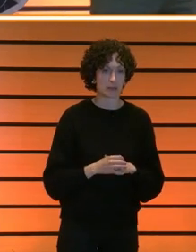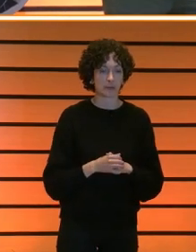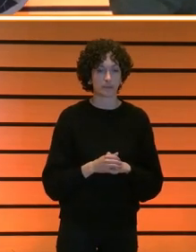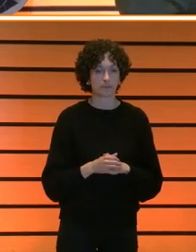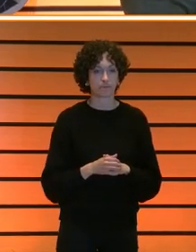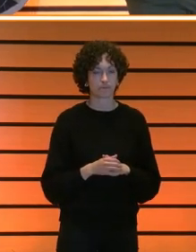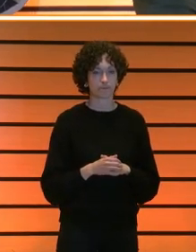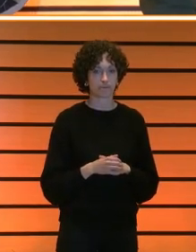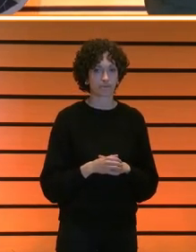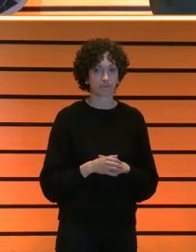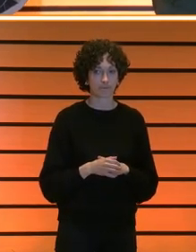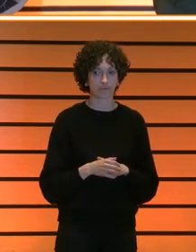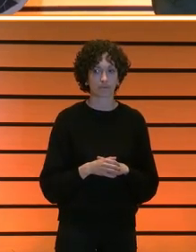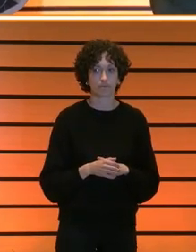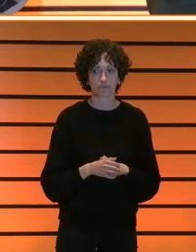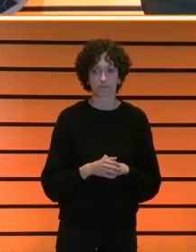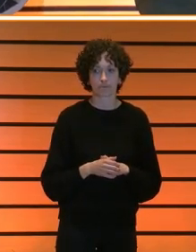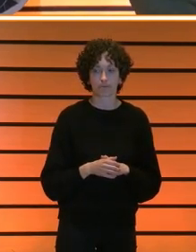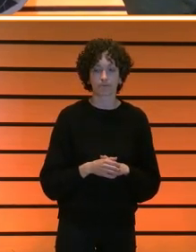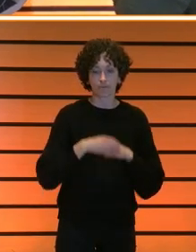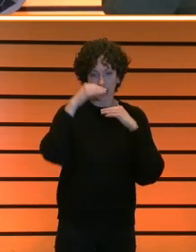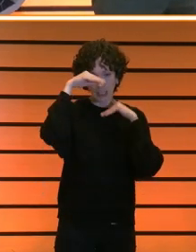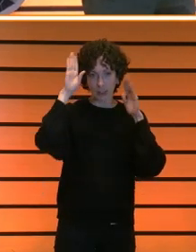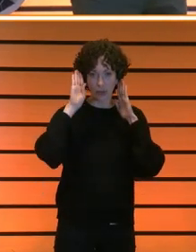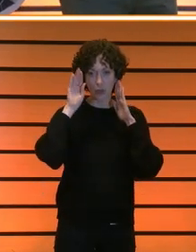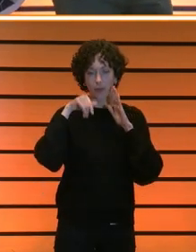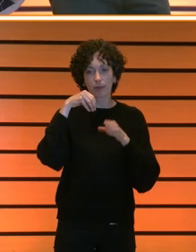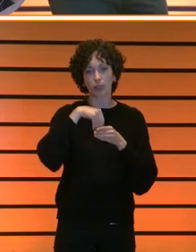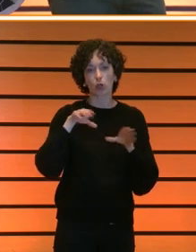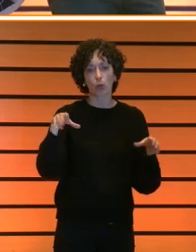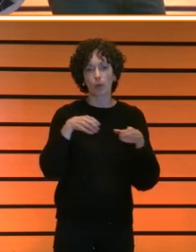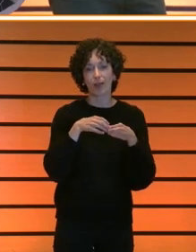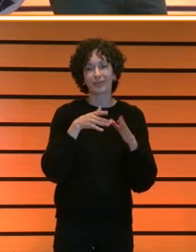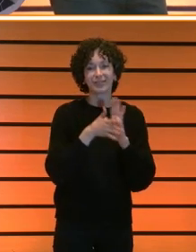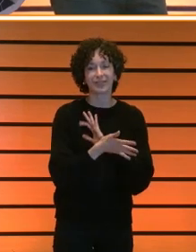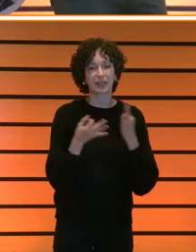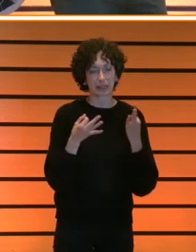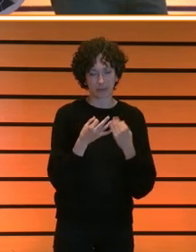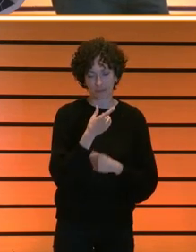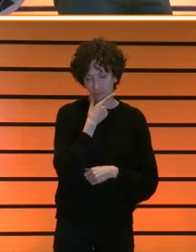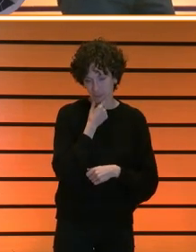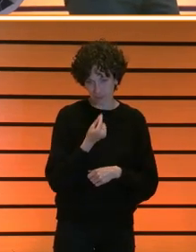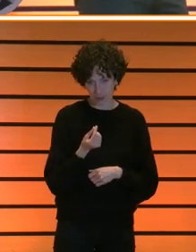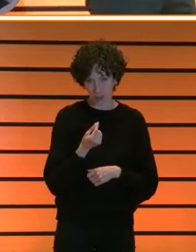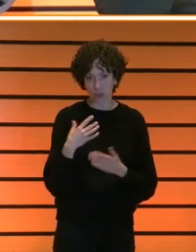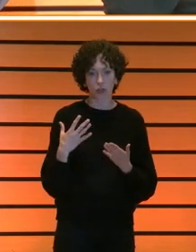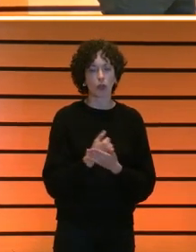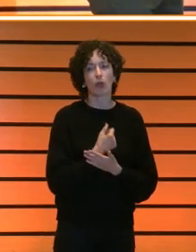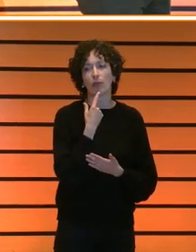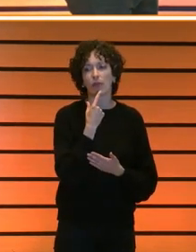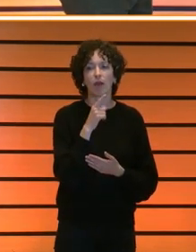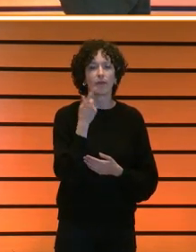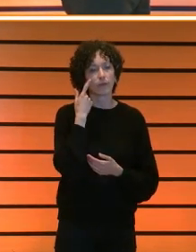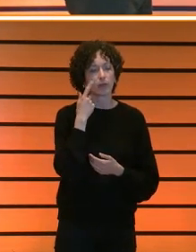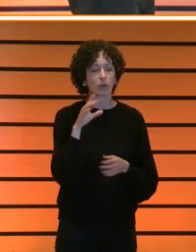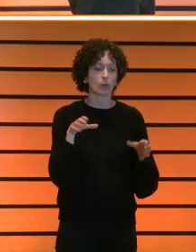Qué significa atención en la comunidad pues muy fácil todo el mundo dice Qué es la